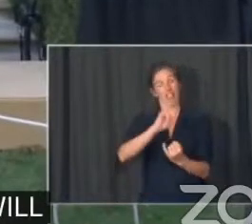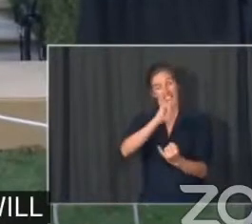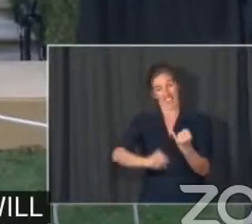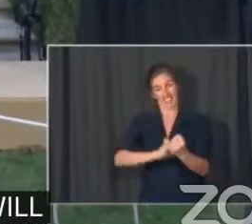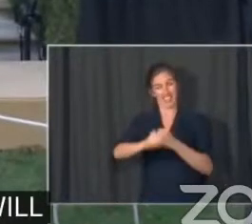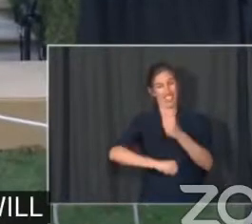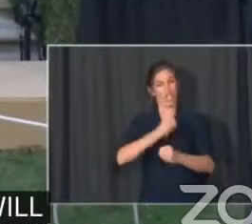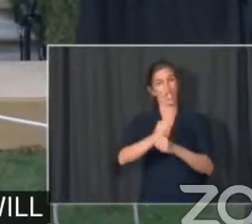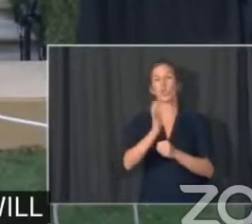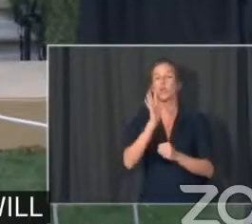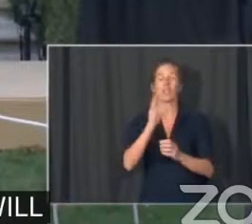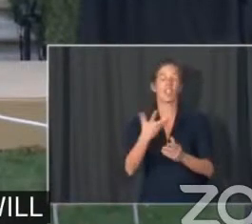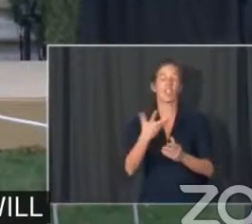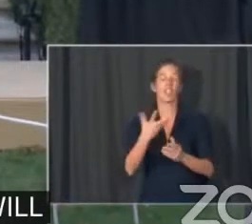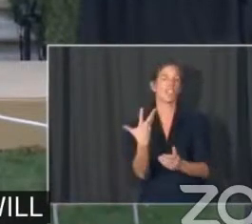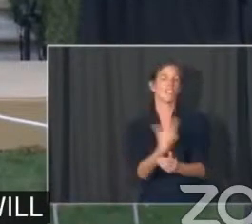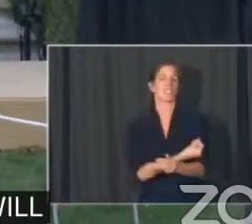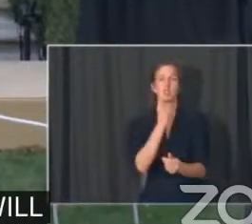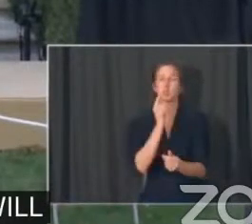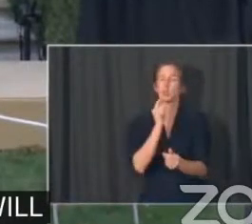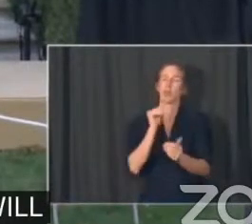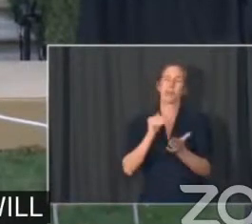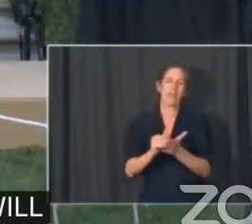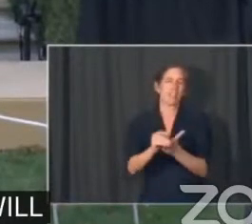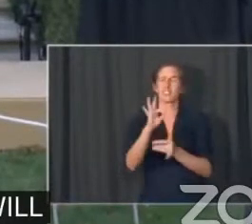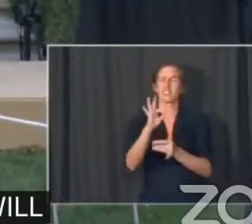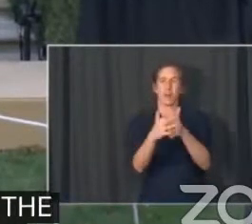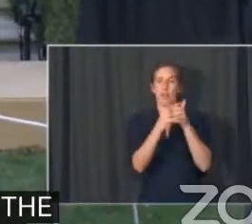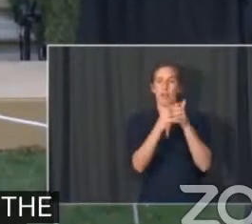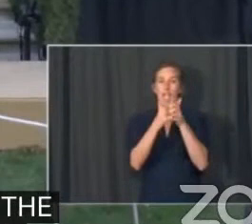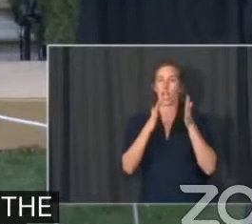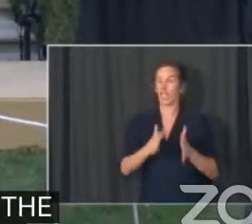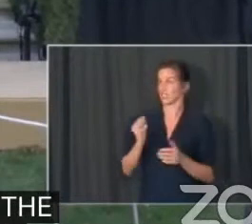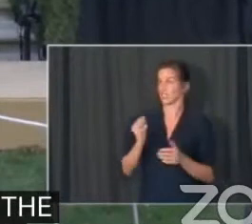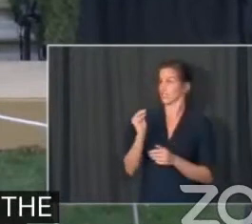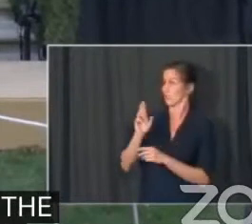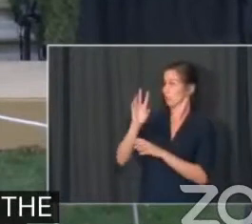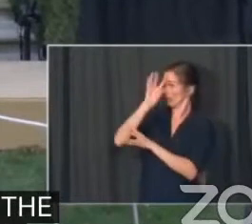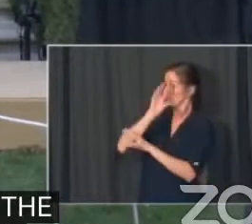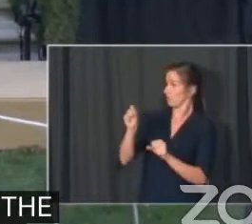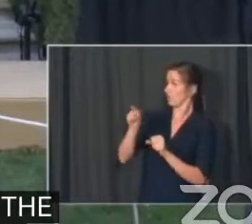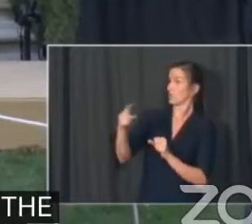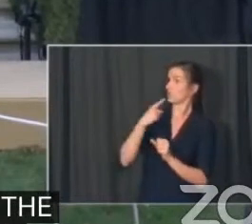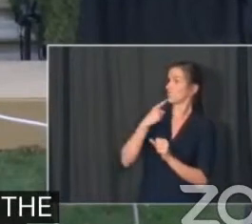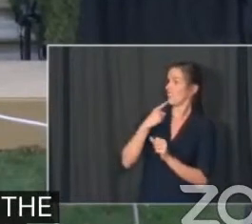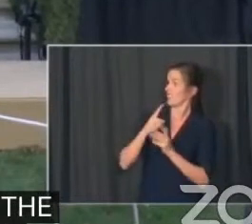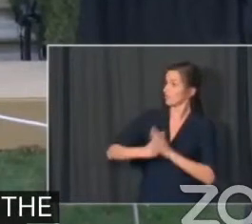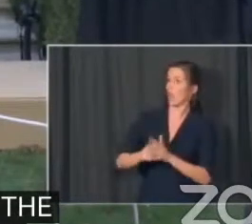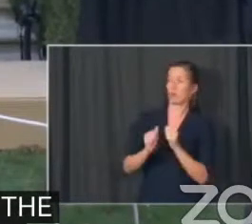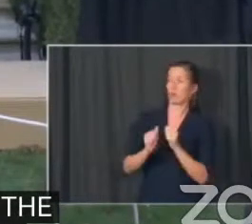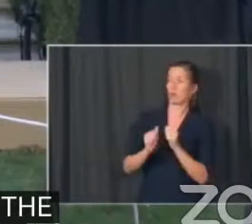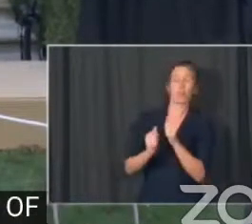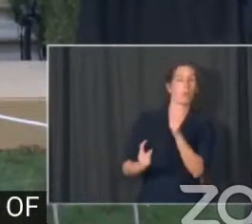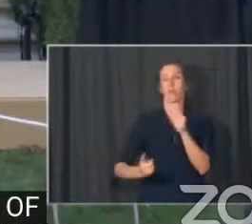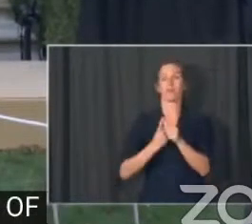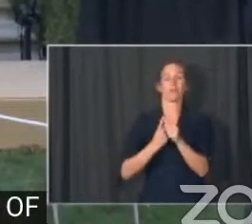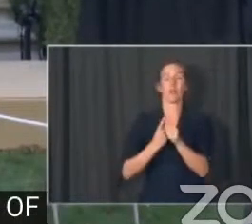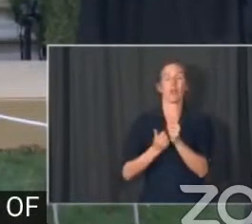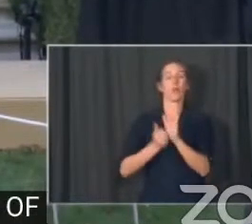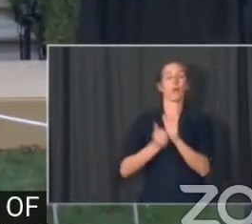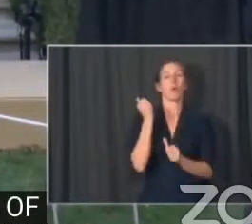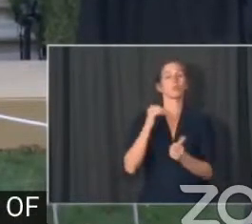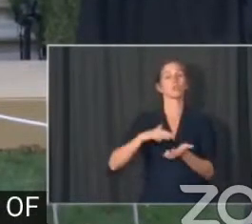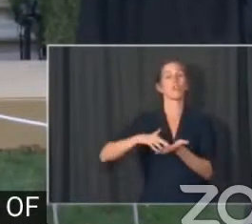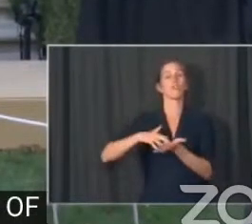muy vaccine pronto to otra tens vacuna of que también millions of será Americans, entregada as por you've said, Mr. Moderna, President, e beginning with incluso those most vulnerable, compañías que beginning with antes our de ese año ya seniors